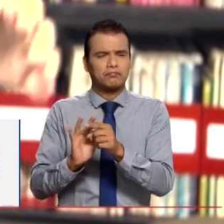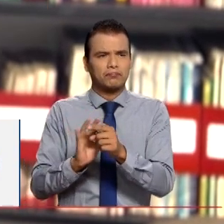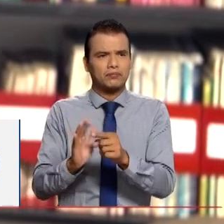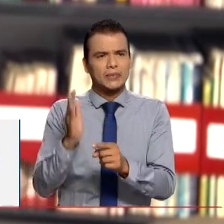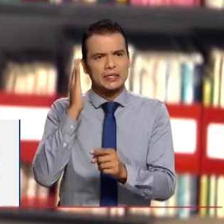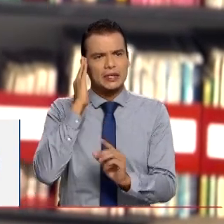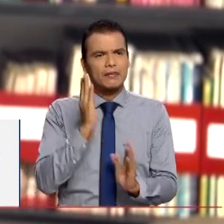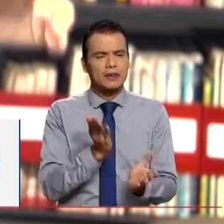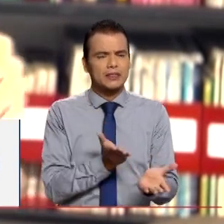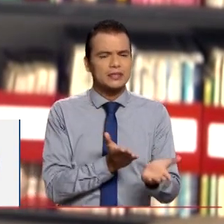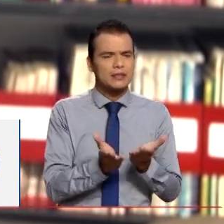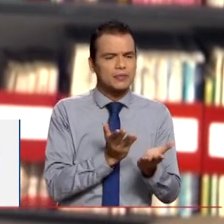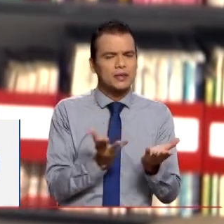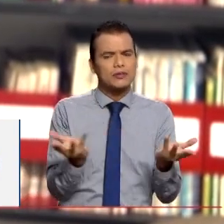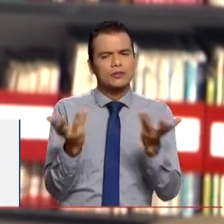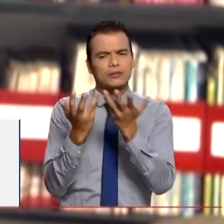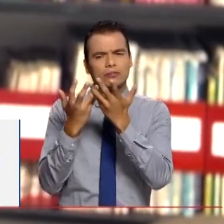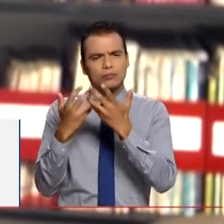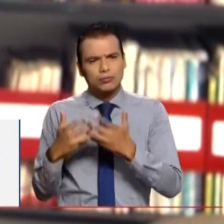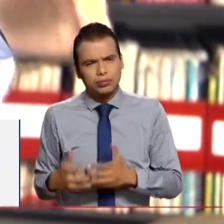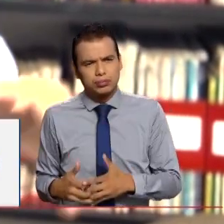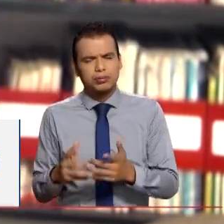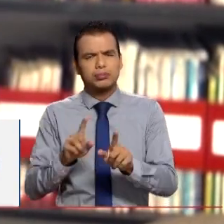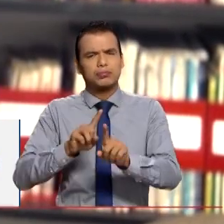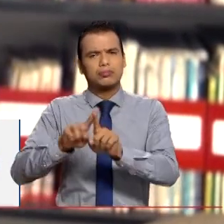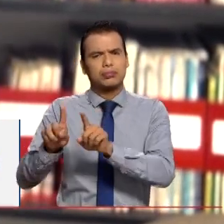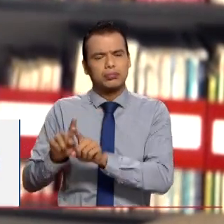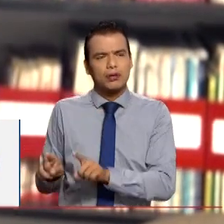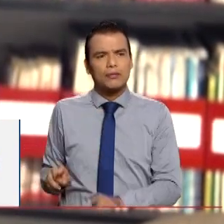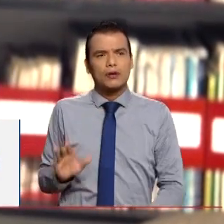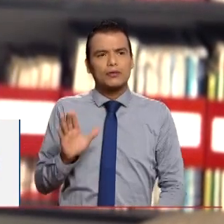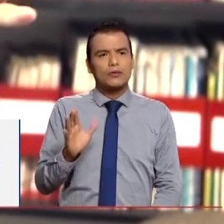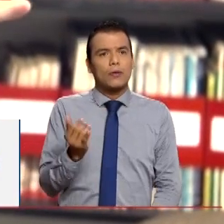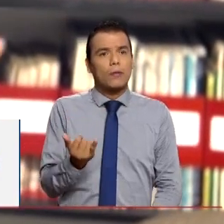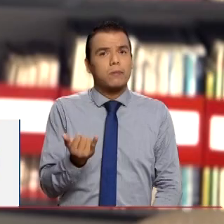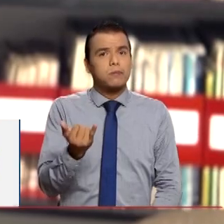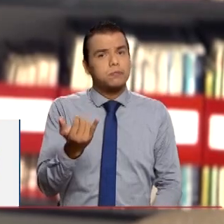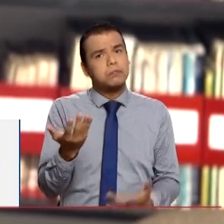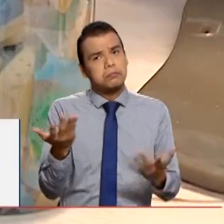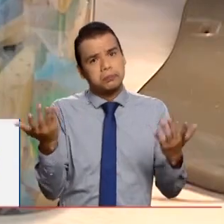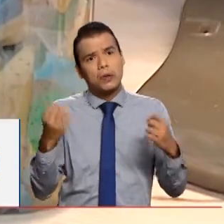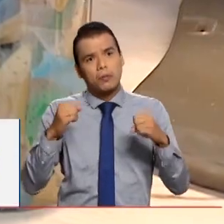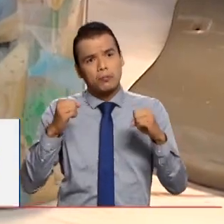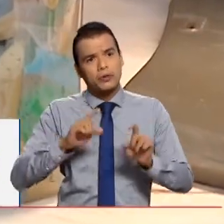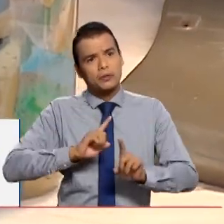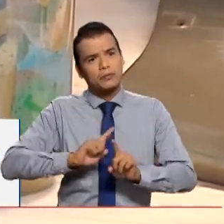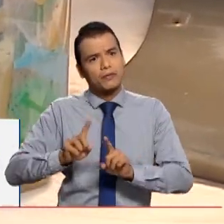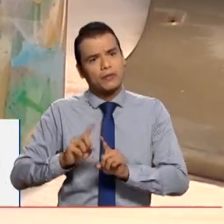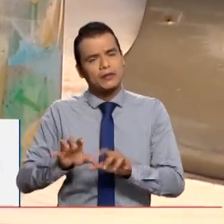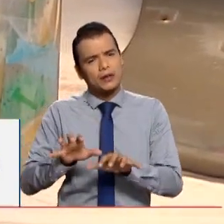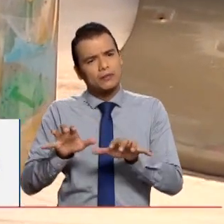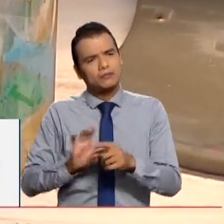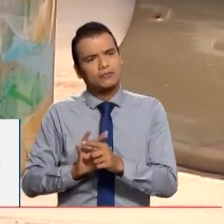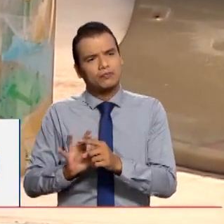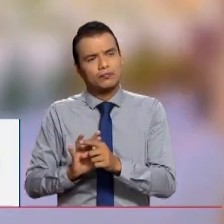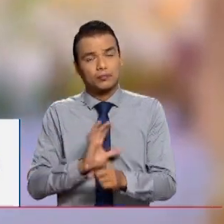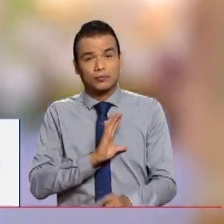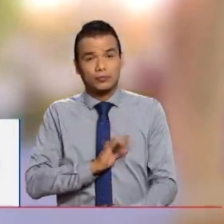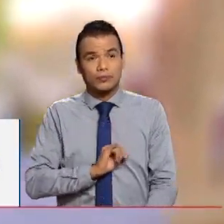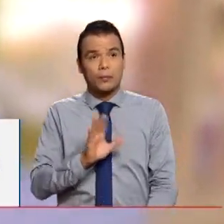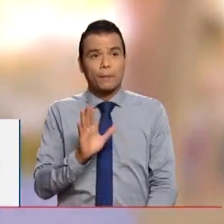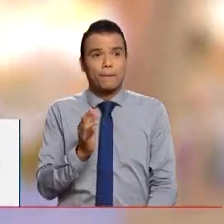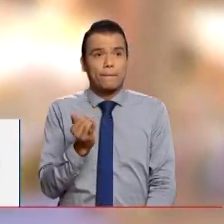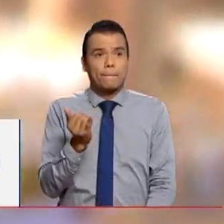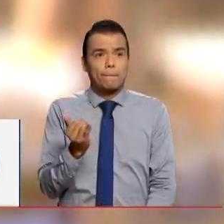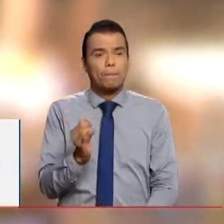en servicios industria en agua industria hay grandes posibilidades de seguir incursionando Precisamente en la capital del Valle